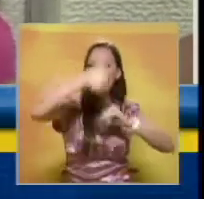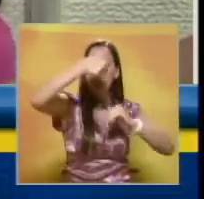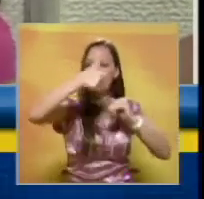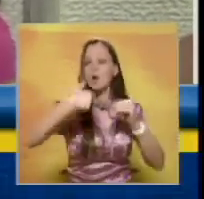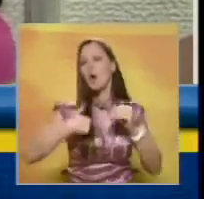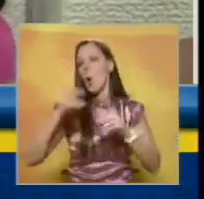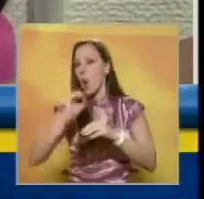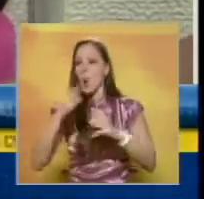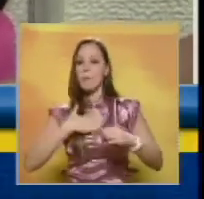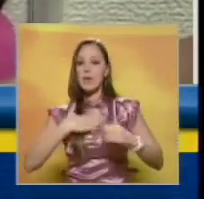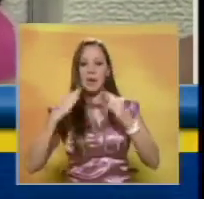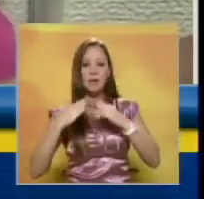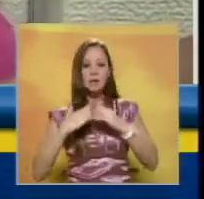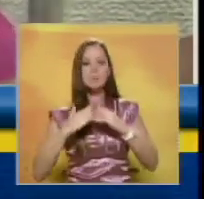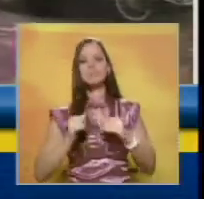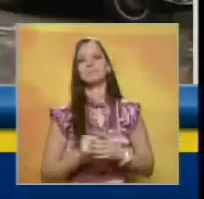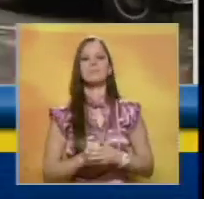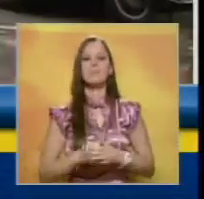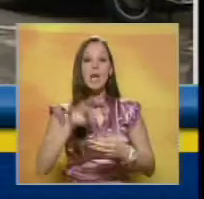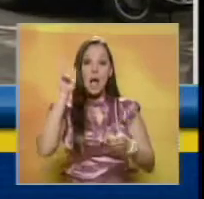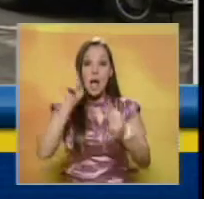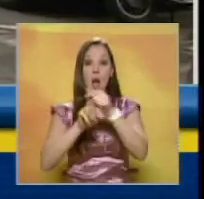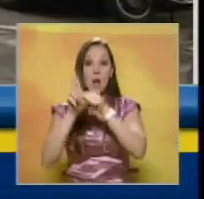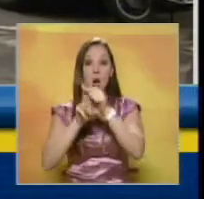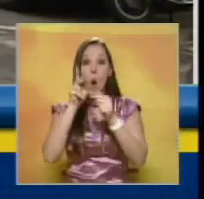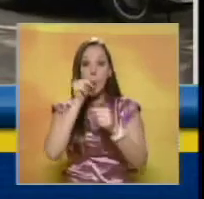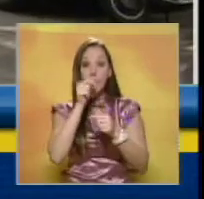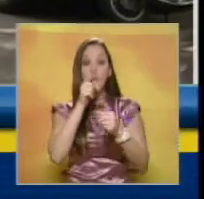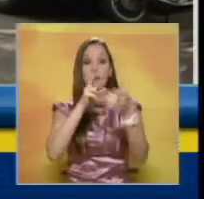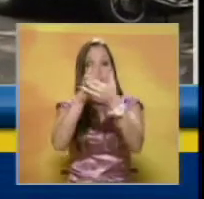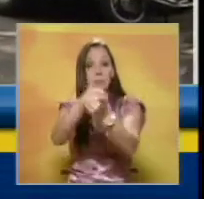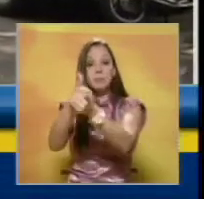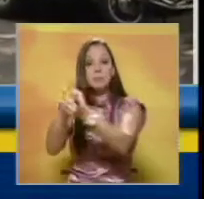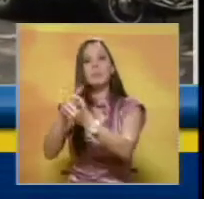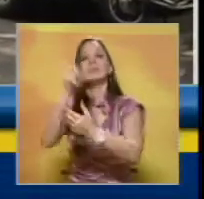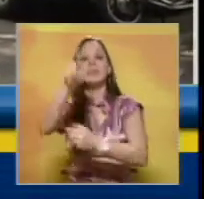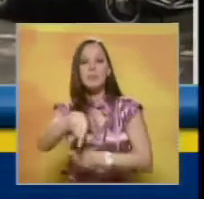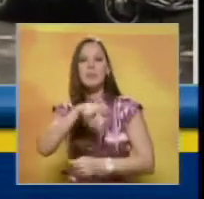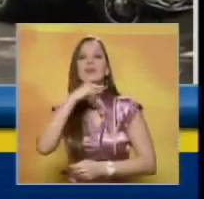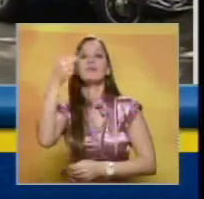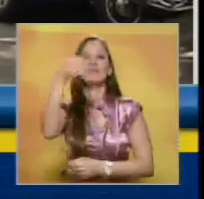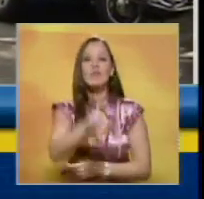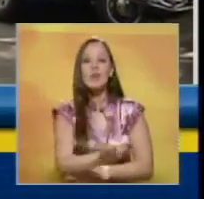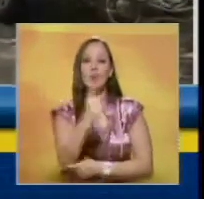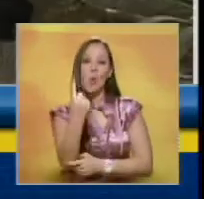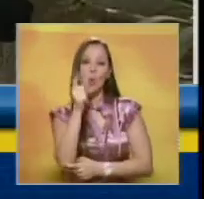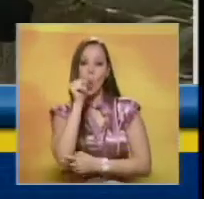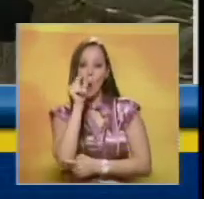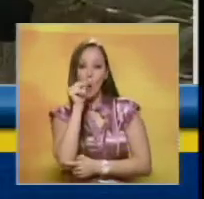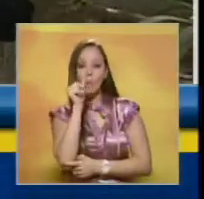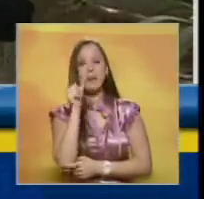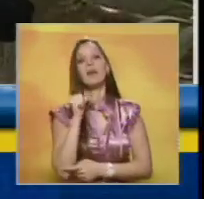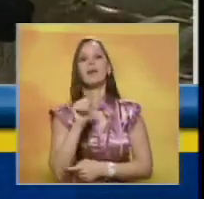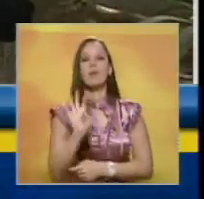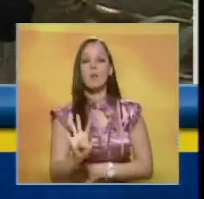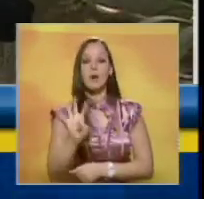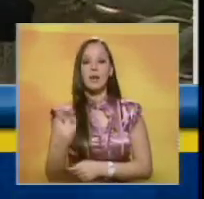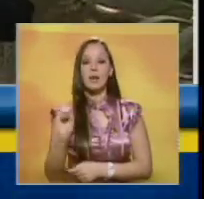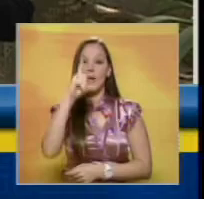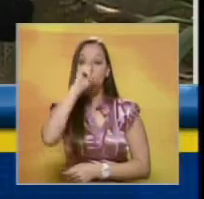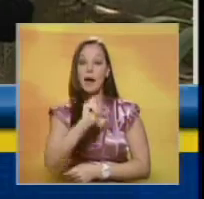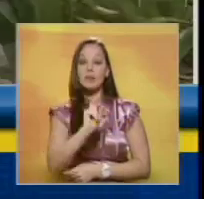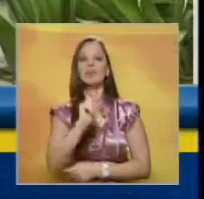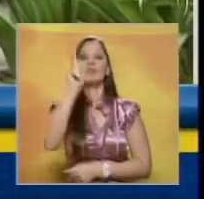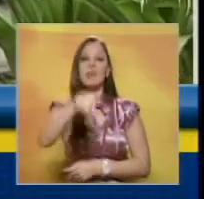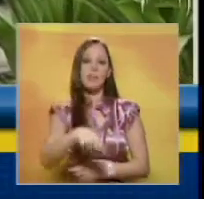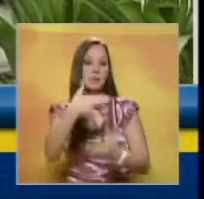nosotros. Además, los pistoleros abrieron fuego en otra zona del sector F y mataron a un hombre identificado como Argenis Malavé Rivero, de 40 años, e